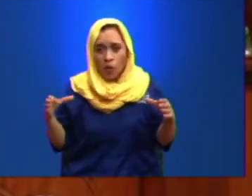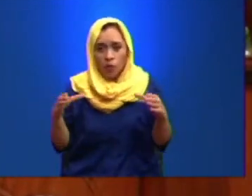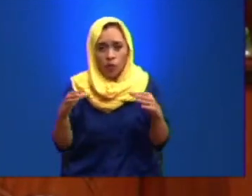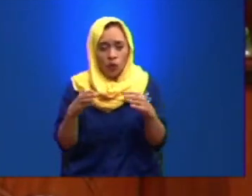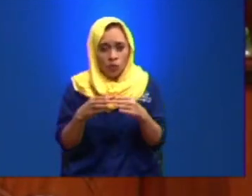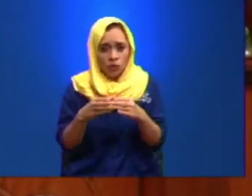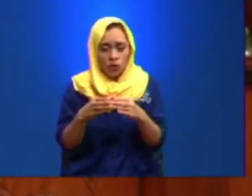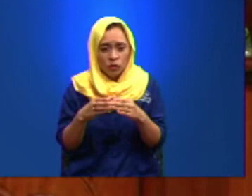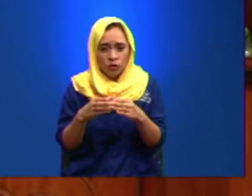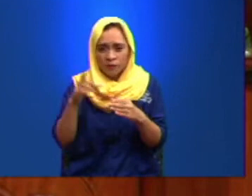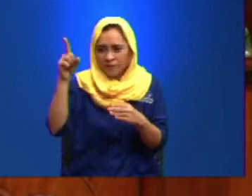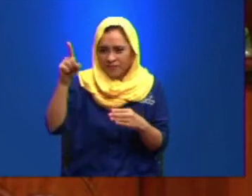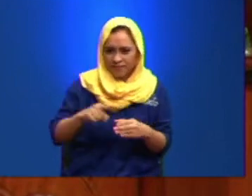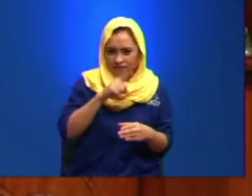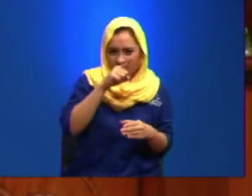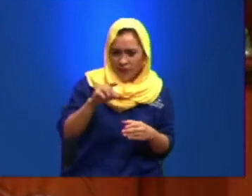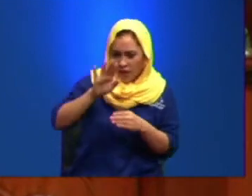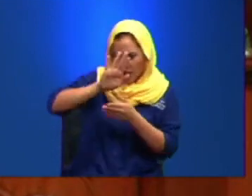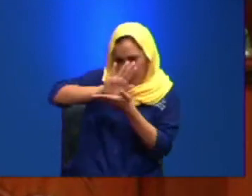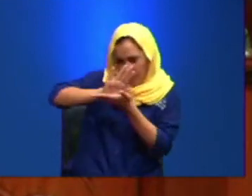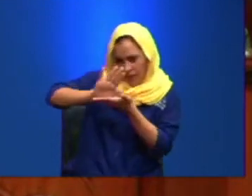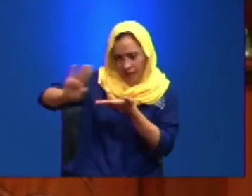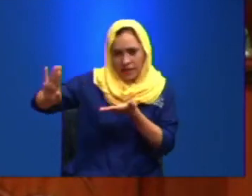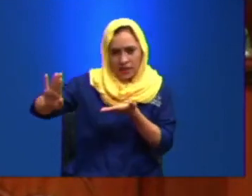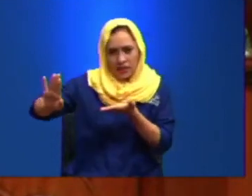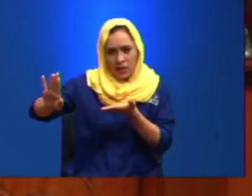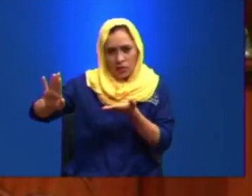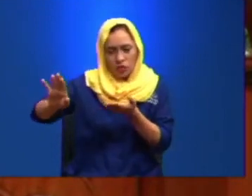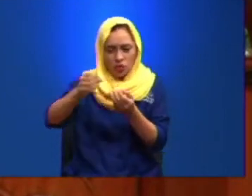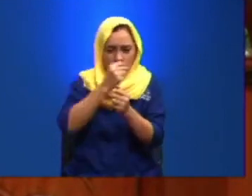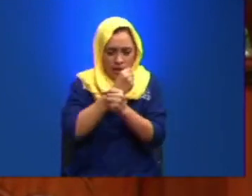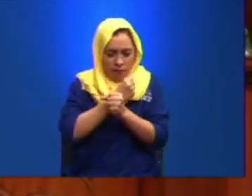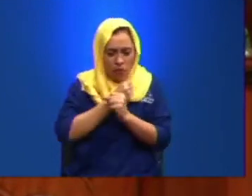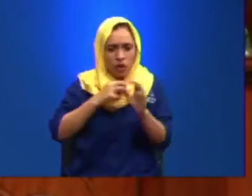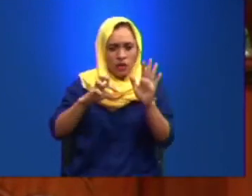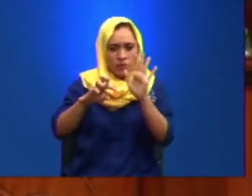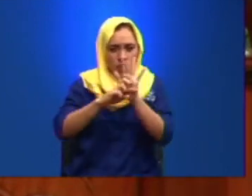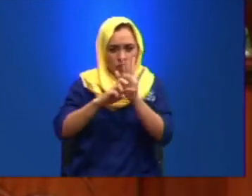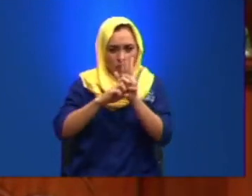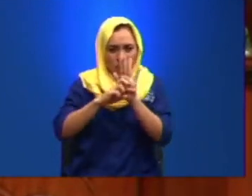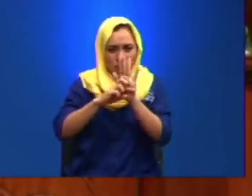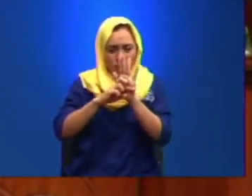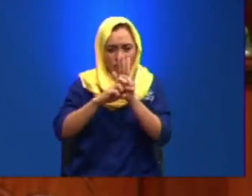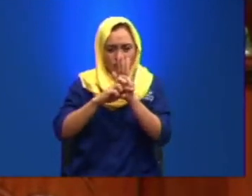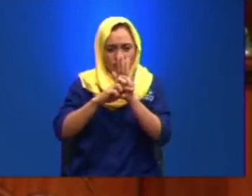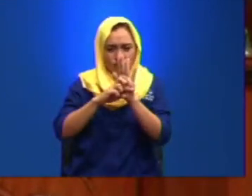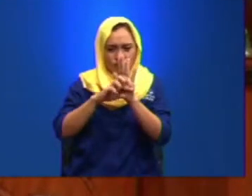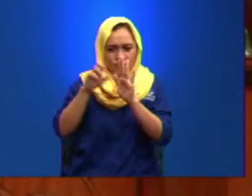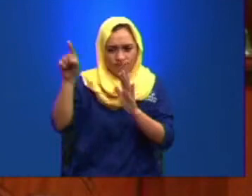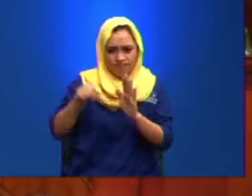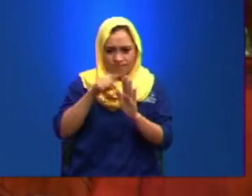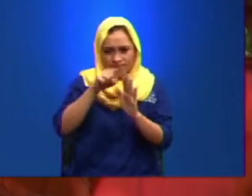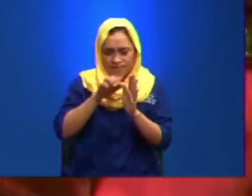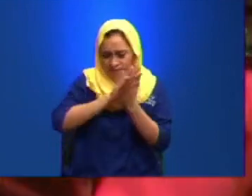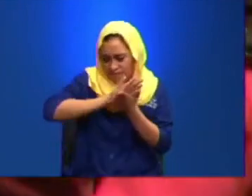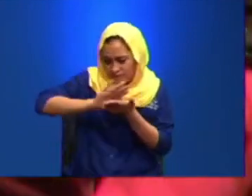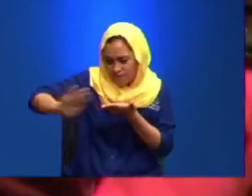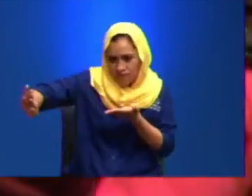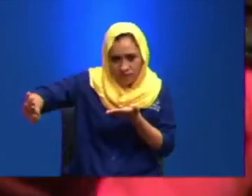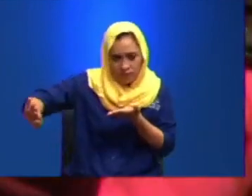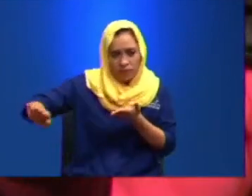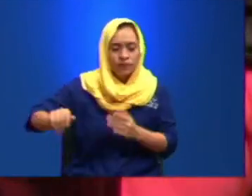rechazamos los amores prohibidos te los entregamos a ti señor